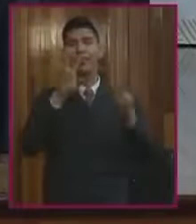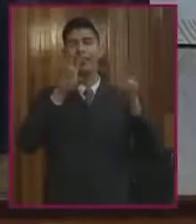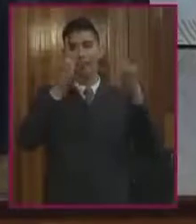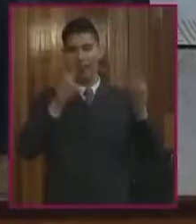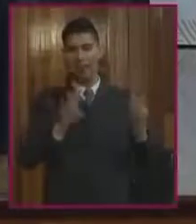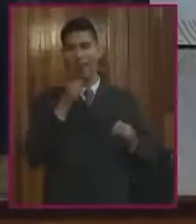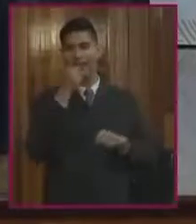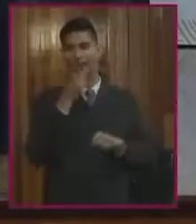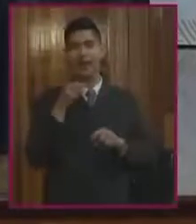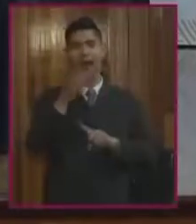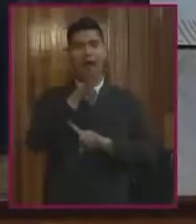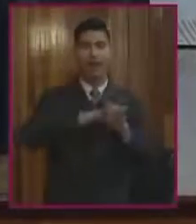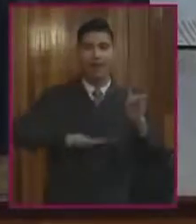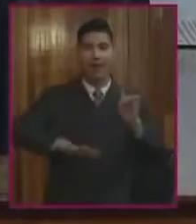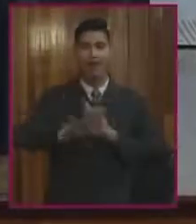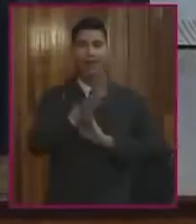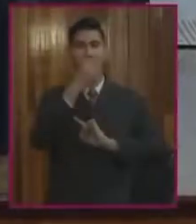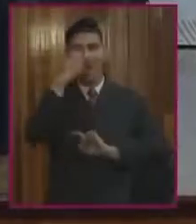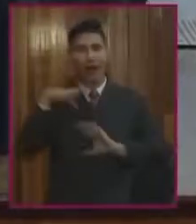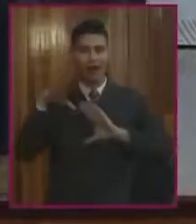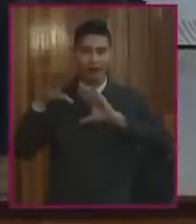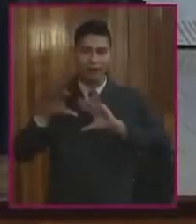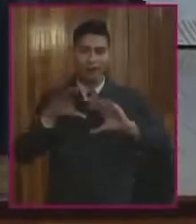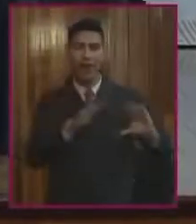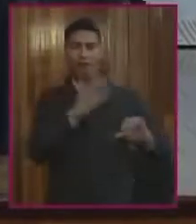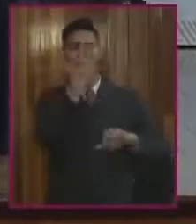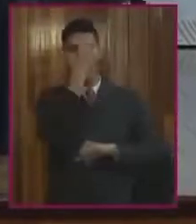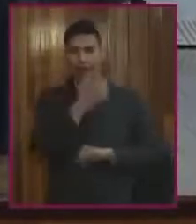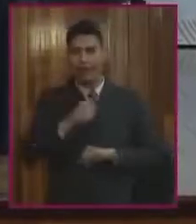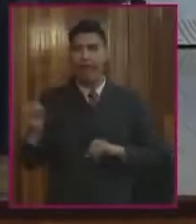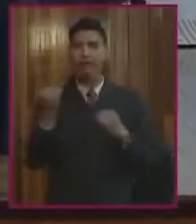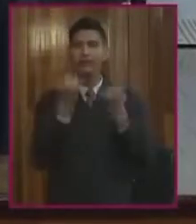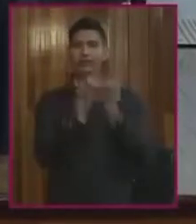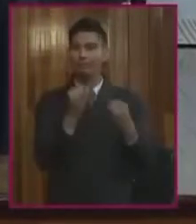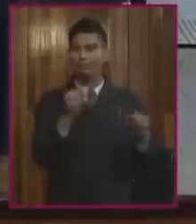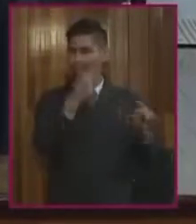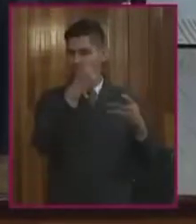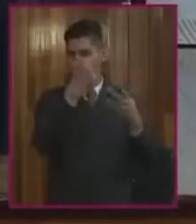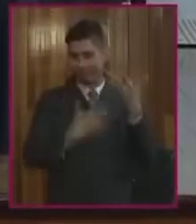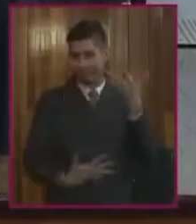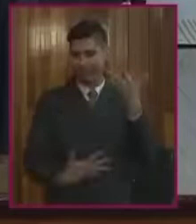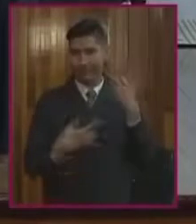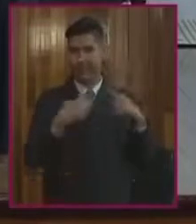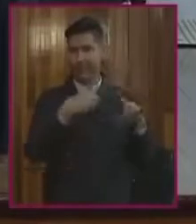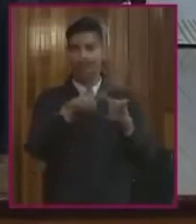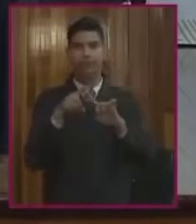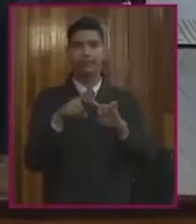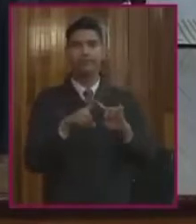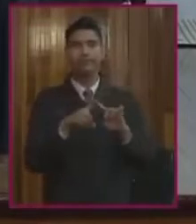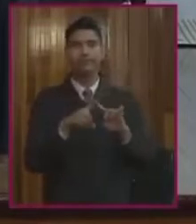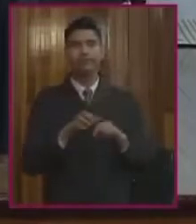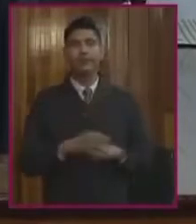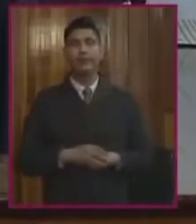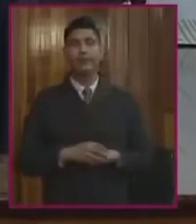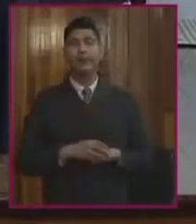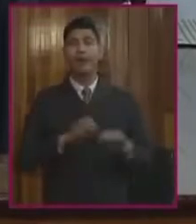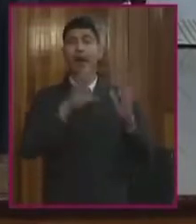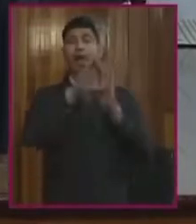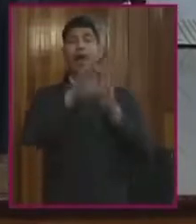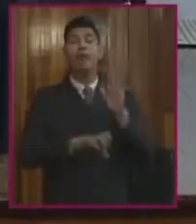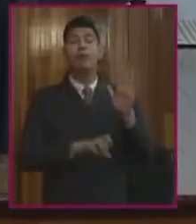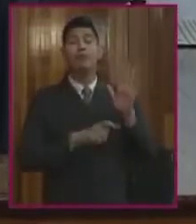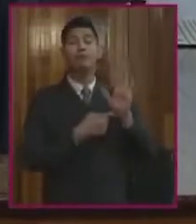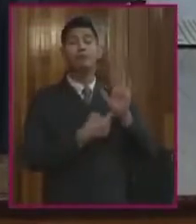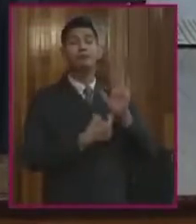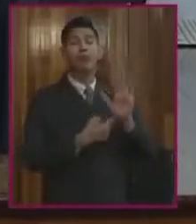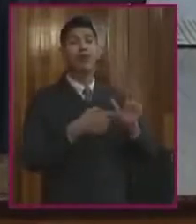ambientes formativos, desarrollo de competencias y autonomía. Un ejemplo de esto lo vemos reflejado claramente en la